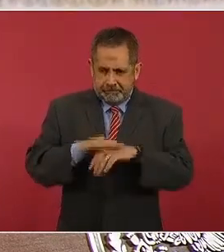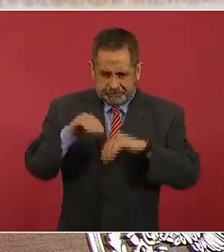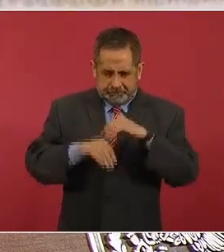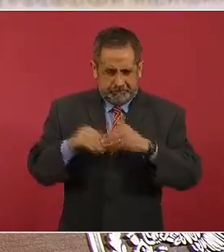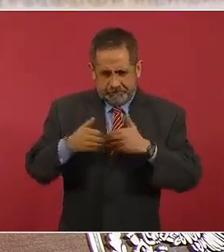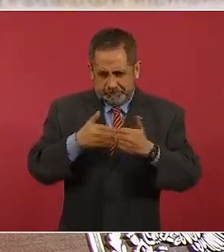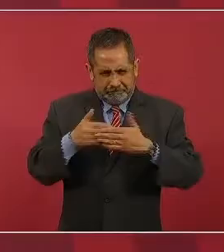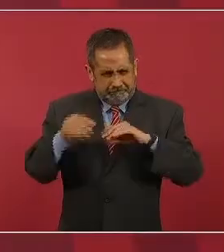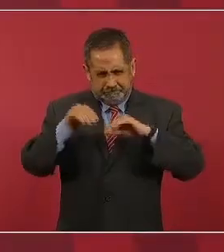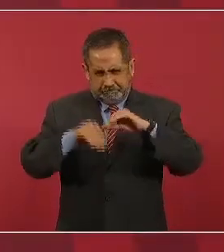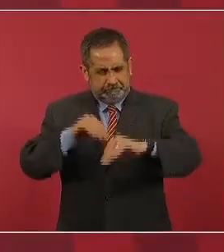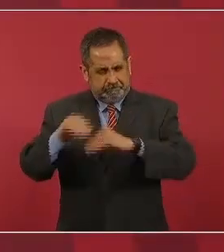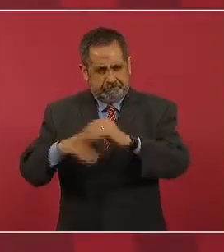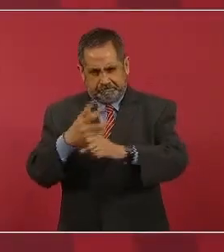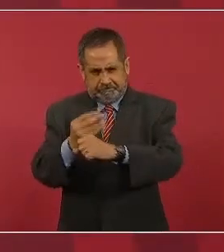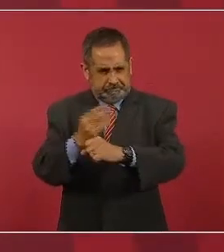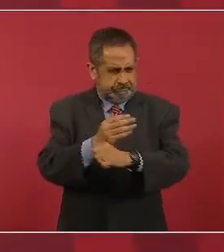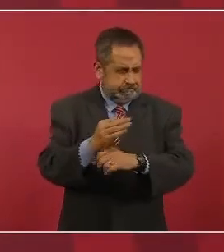modernizadas,